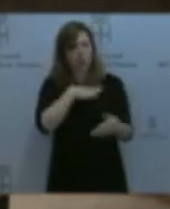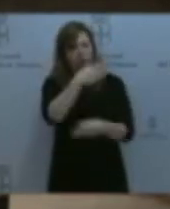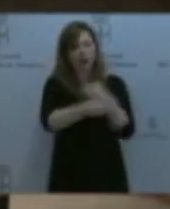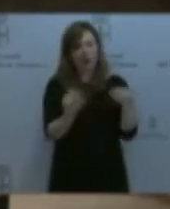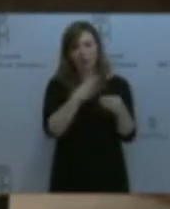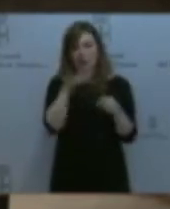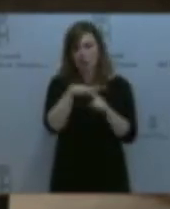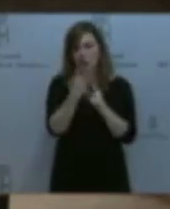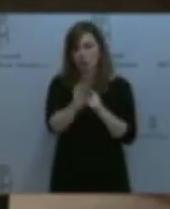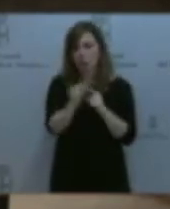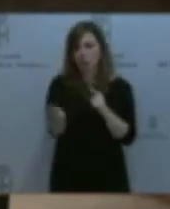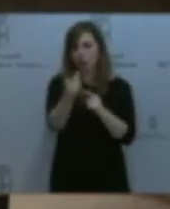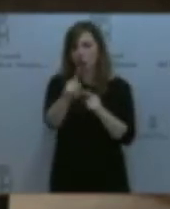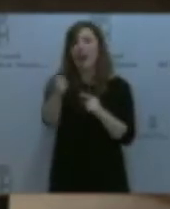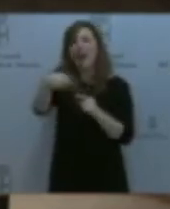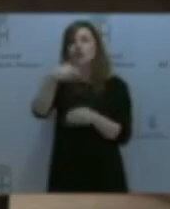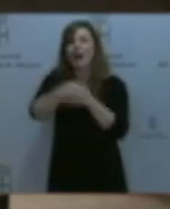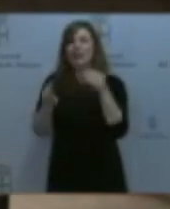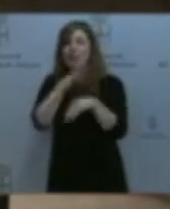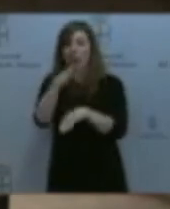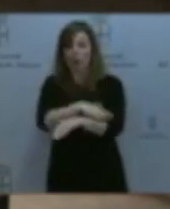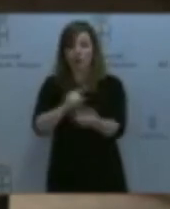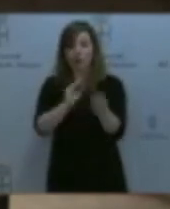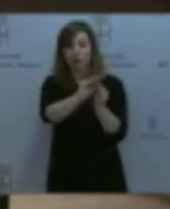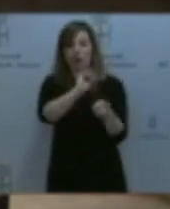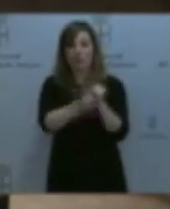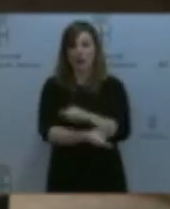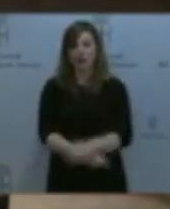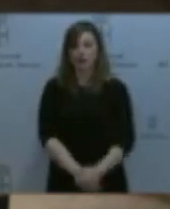mejorar su situación, sino lo que van a hacer ellos por cambiar su gobierno. Gracias, señor León.